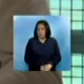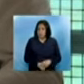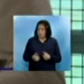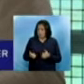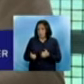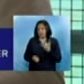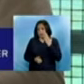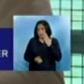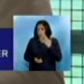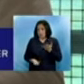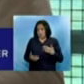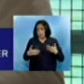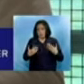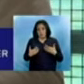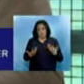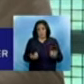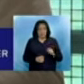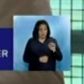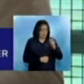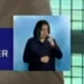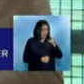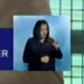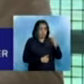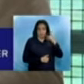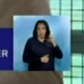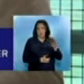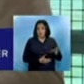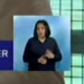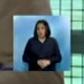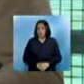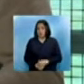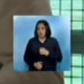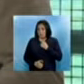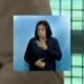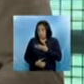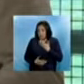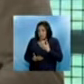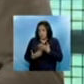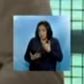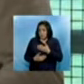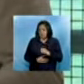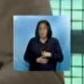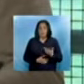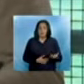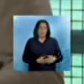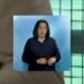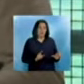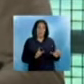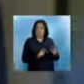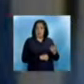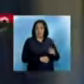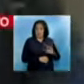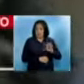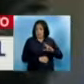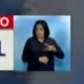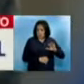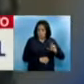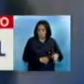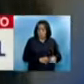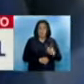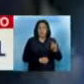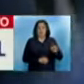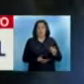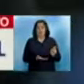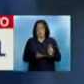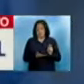Bien, mi madre está feliz. Y se ve divina, hermosa. Sí. En una entrevista exclusiva con nuestro canal aliado Caracol, el autor de